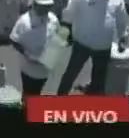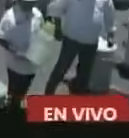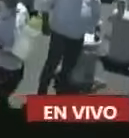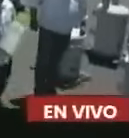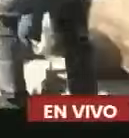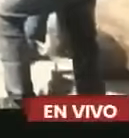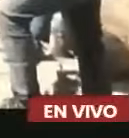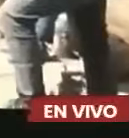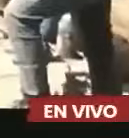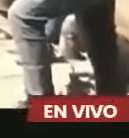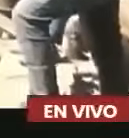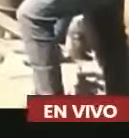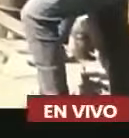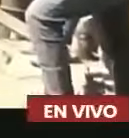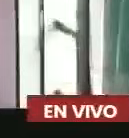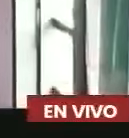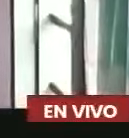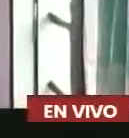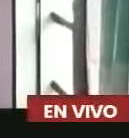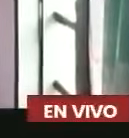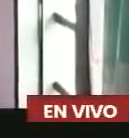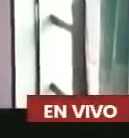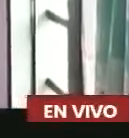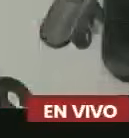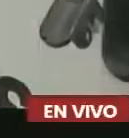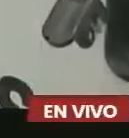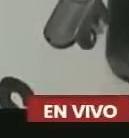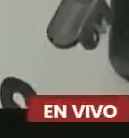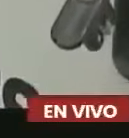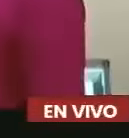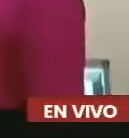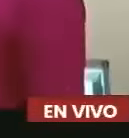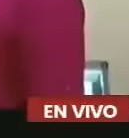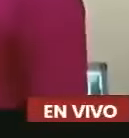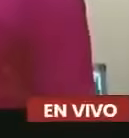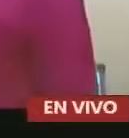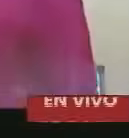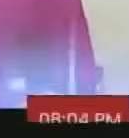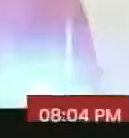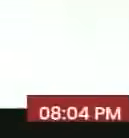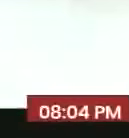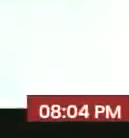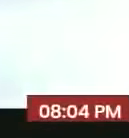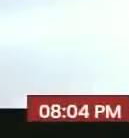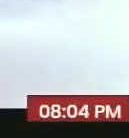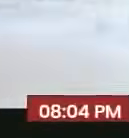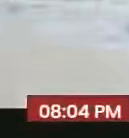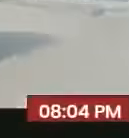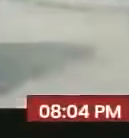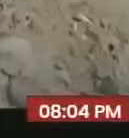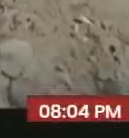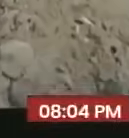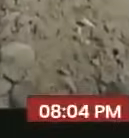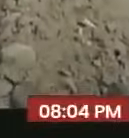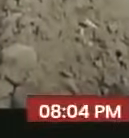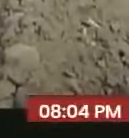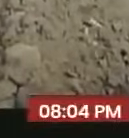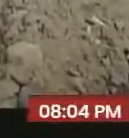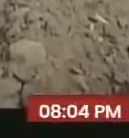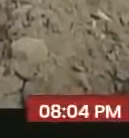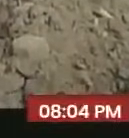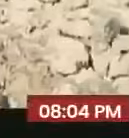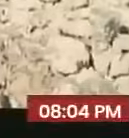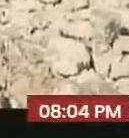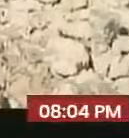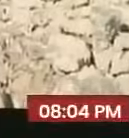es la construcción de un nuevo sistema de conexión tecnológica y humana para atender los